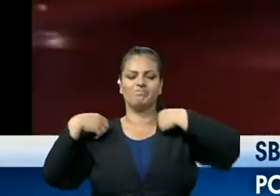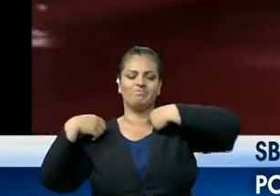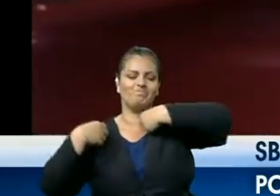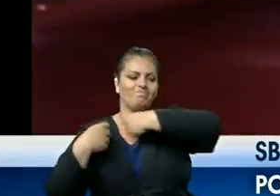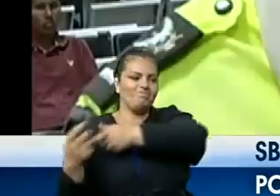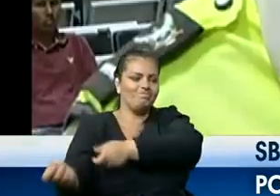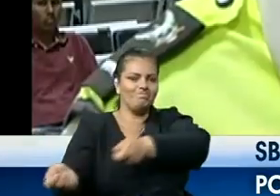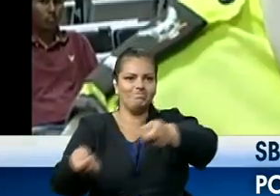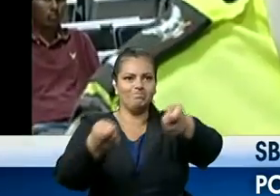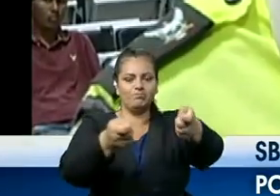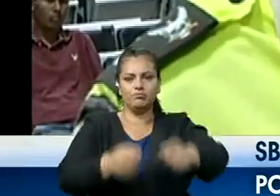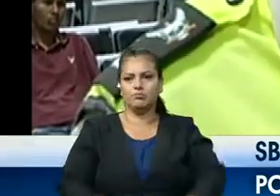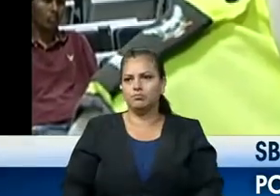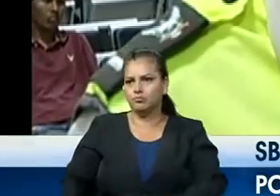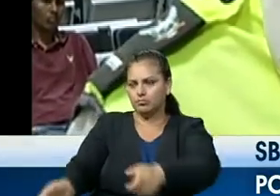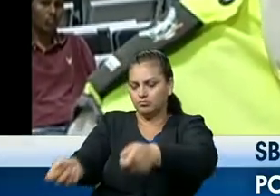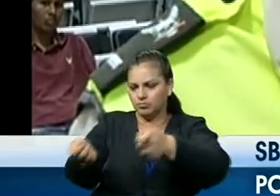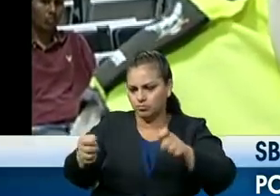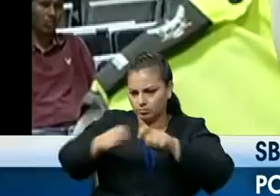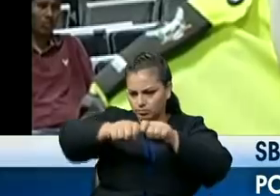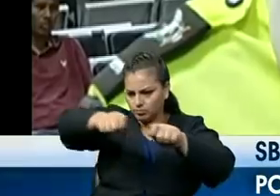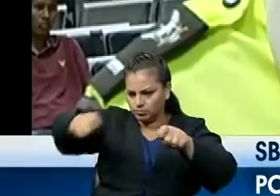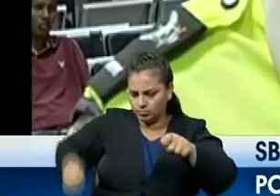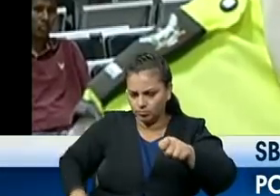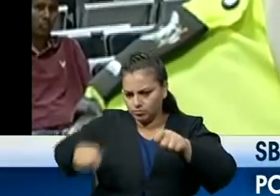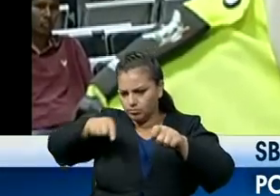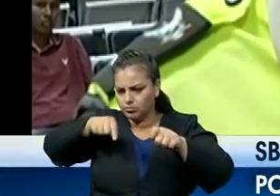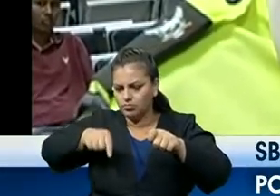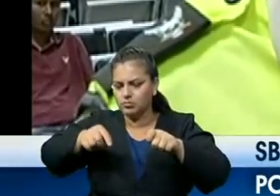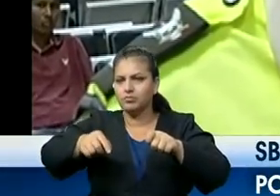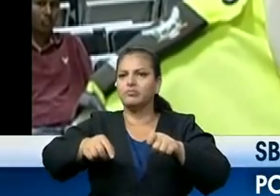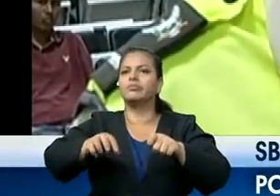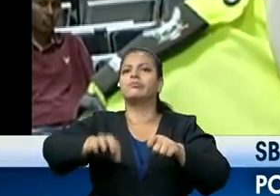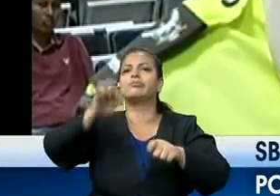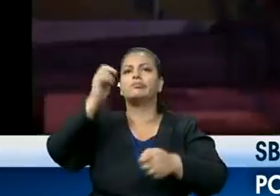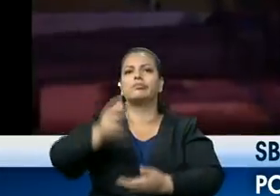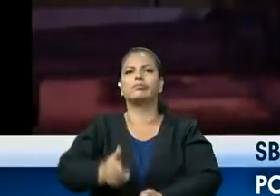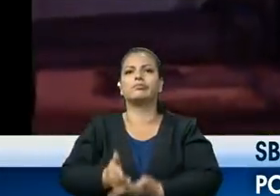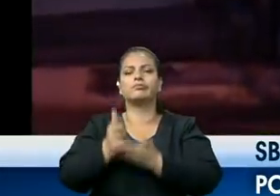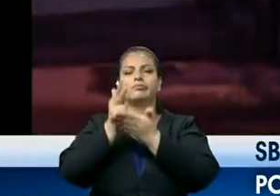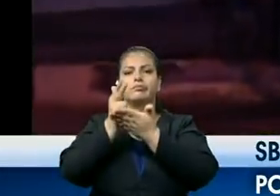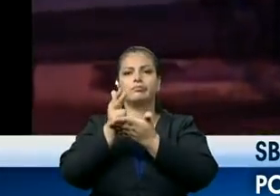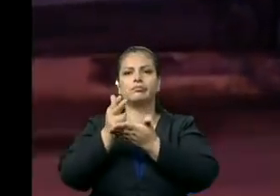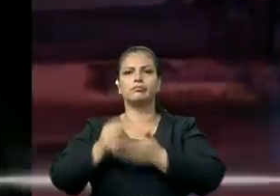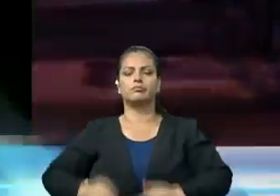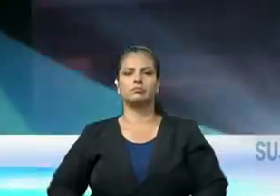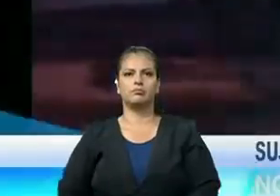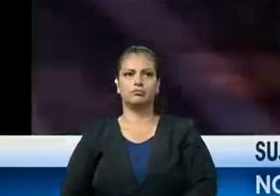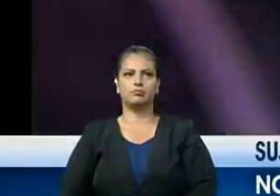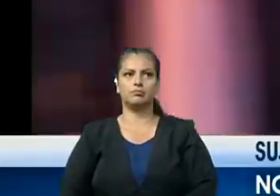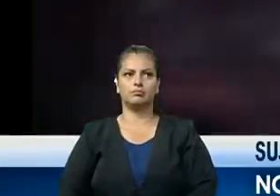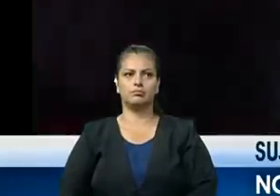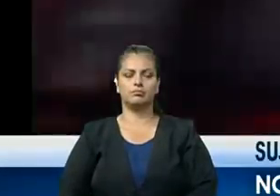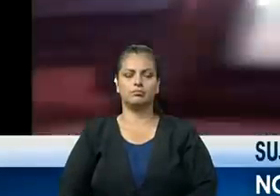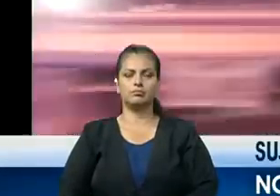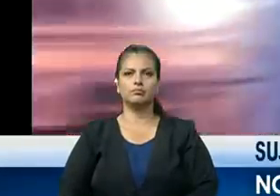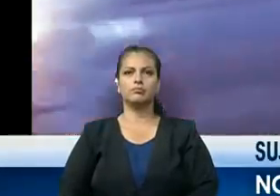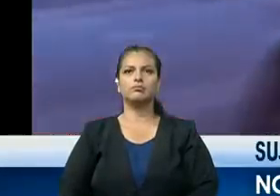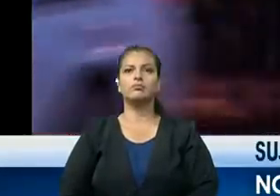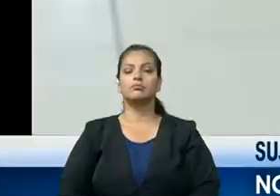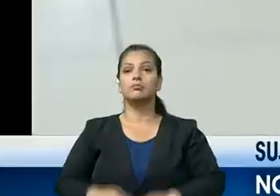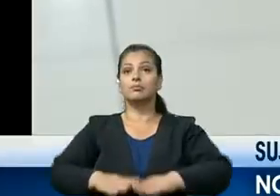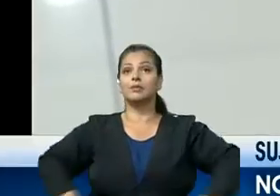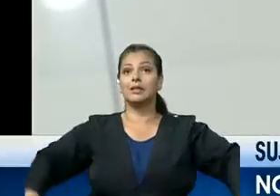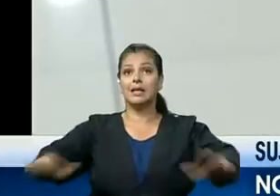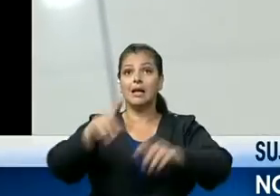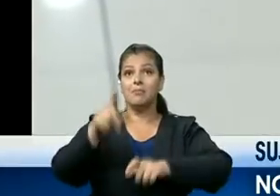de egipto se procede encontrar dentro de una maleta un arma adicional una cartuchera los habitantes del sector aseguran que